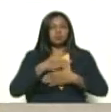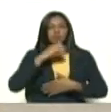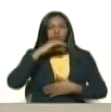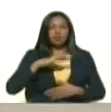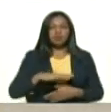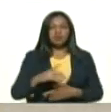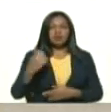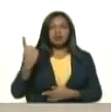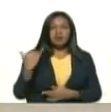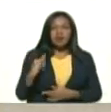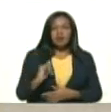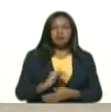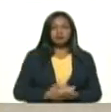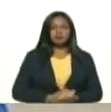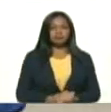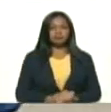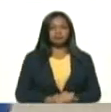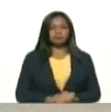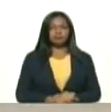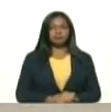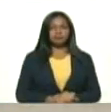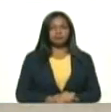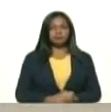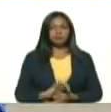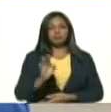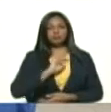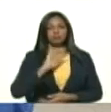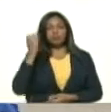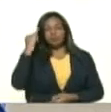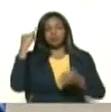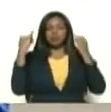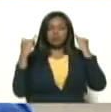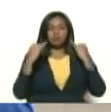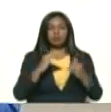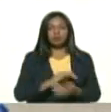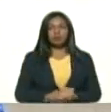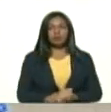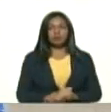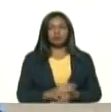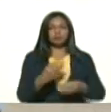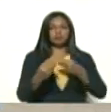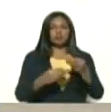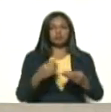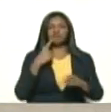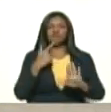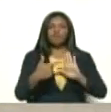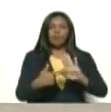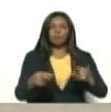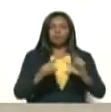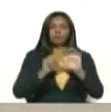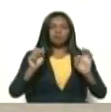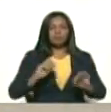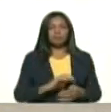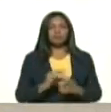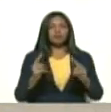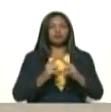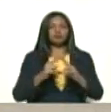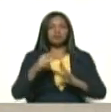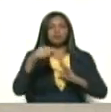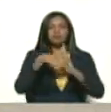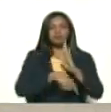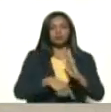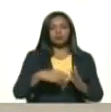su existencia, sus ideas, sus gestos, sus símbolos, para conocerlo a